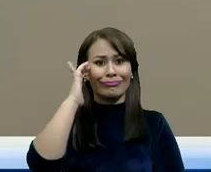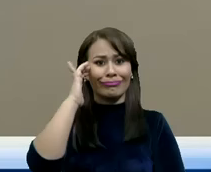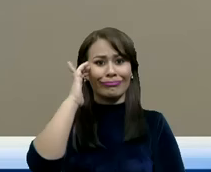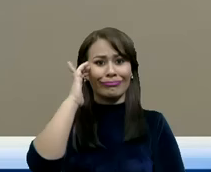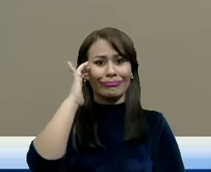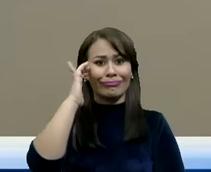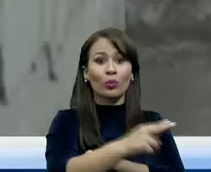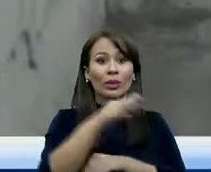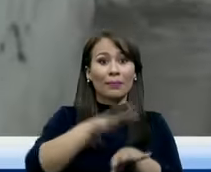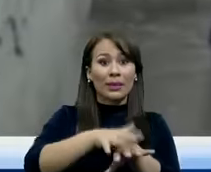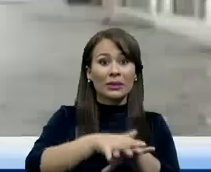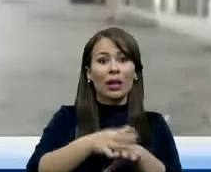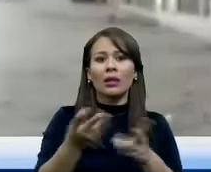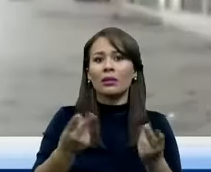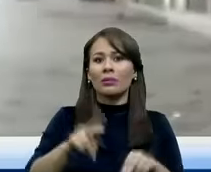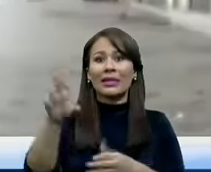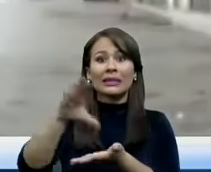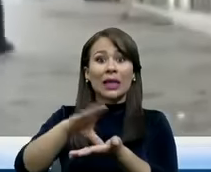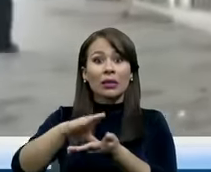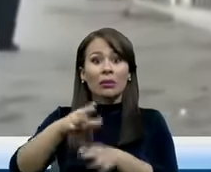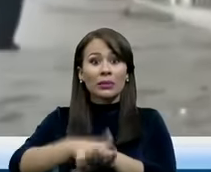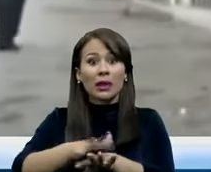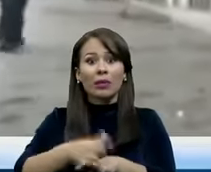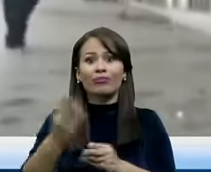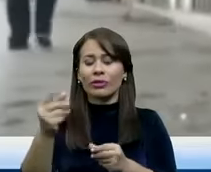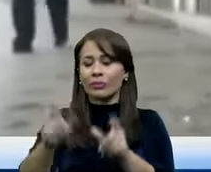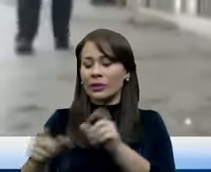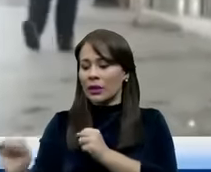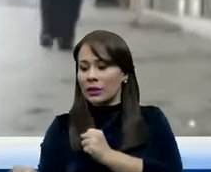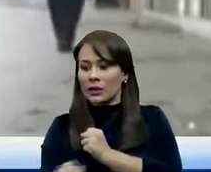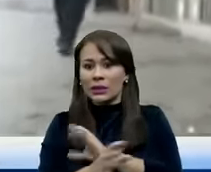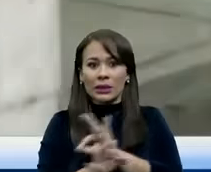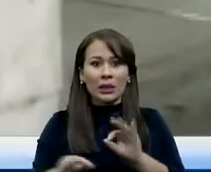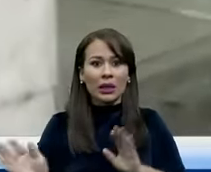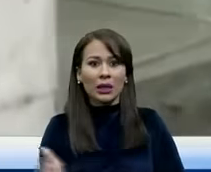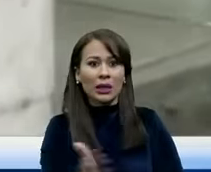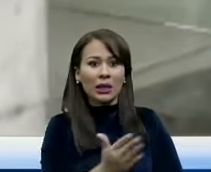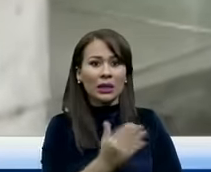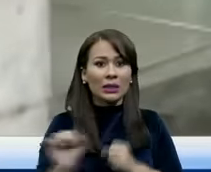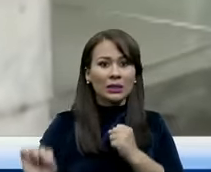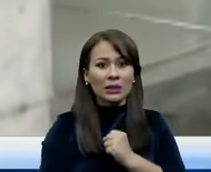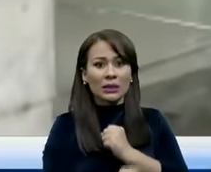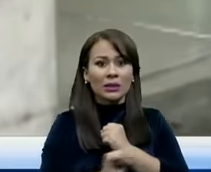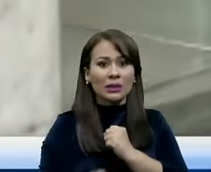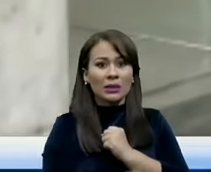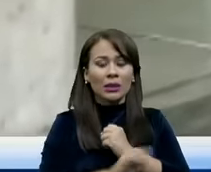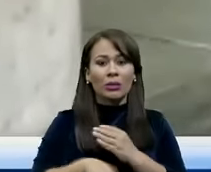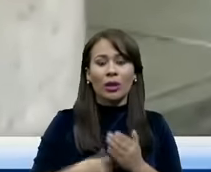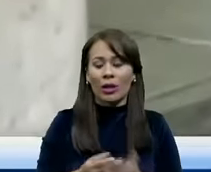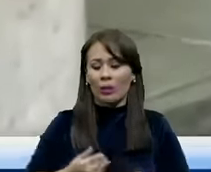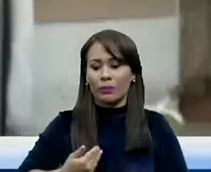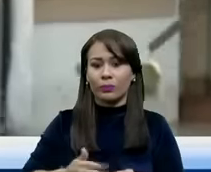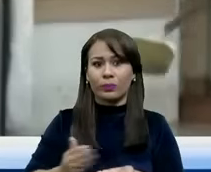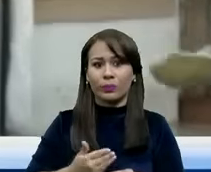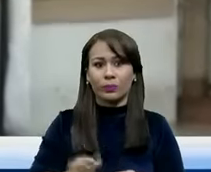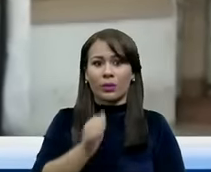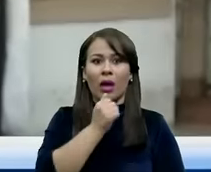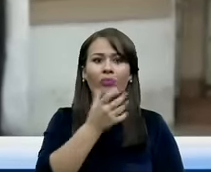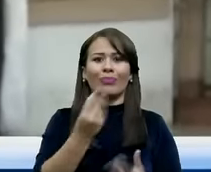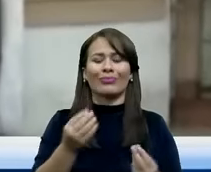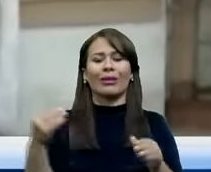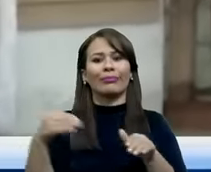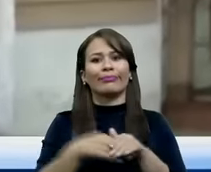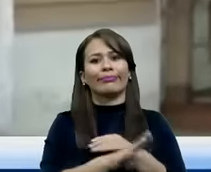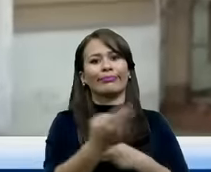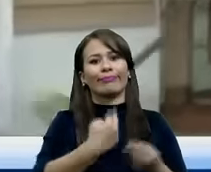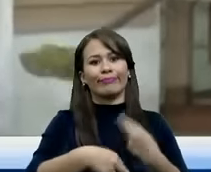del sur, mientras que en el centro de la ciudad, los dueños de locales comerciales con escoba en mano sacaban el agua que había ingresado con